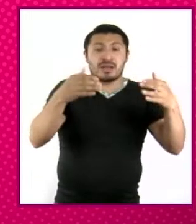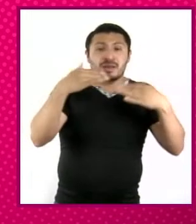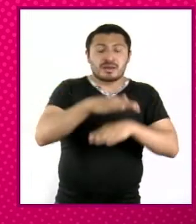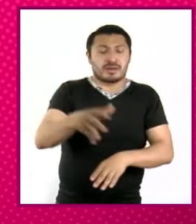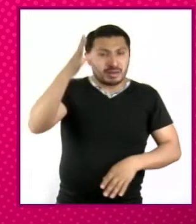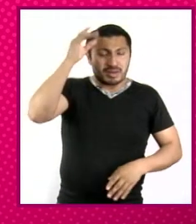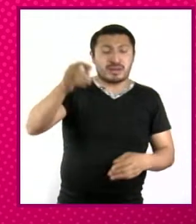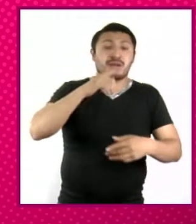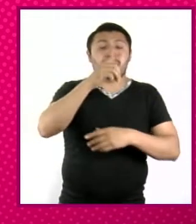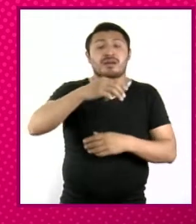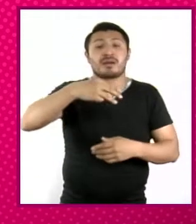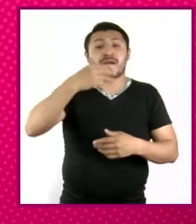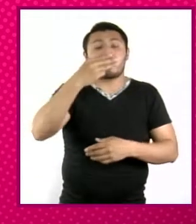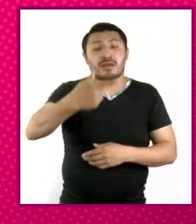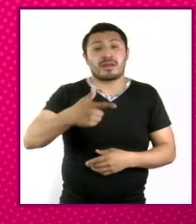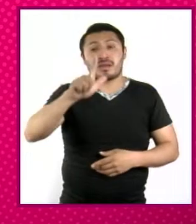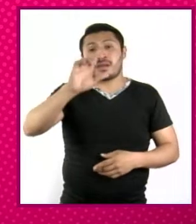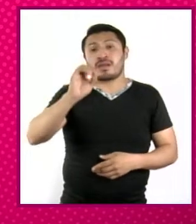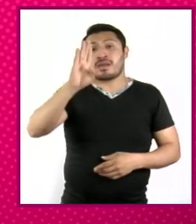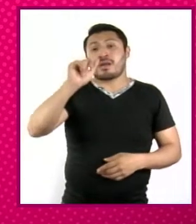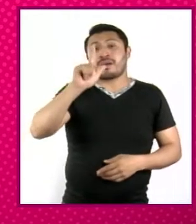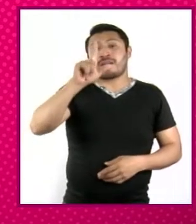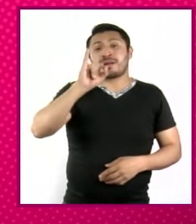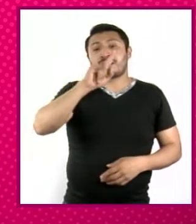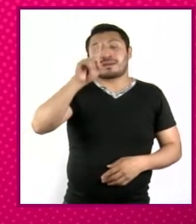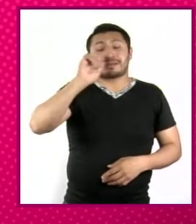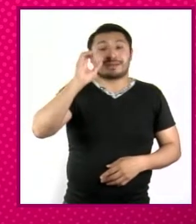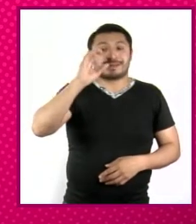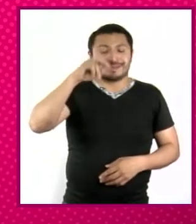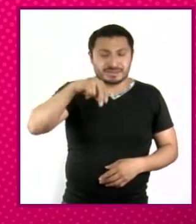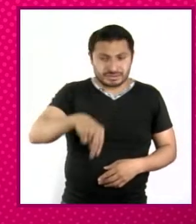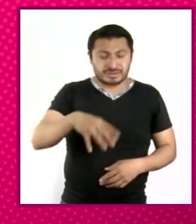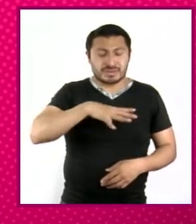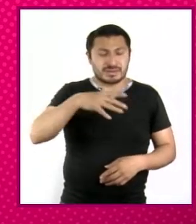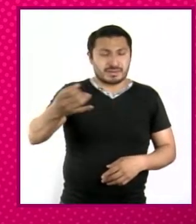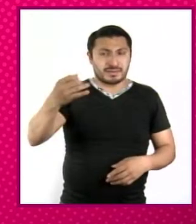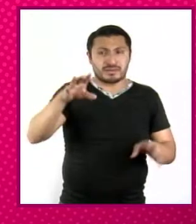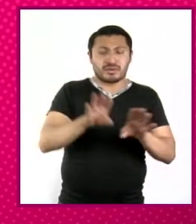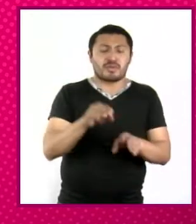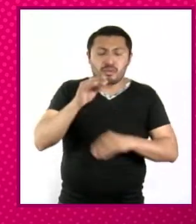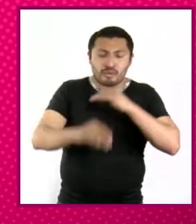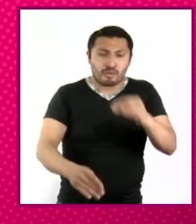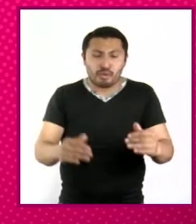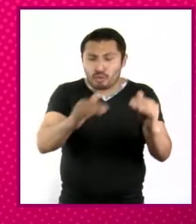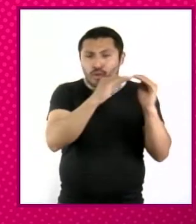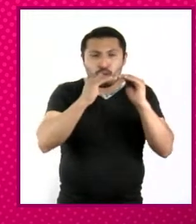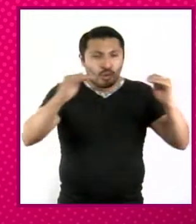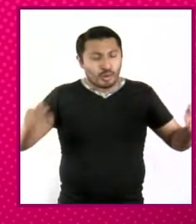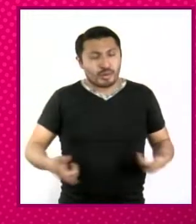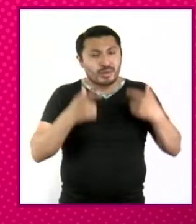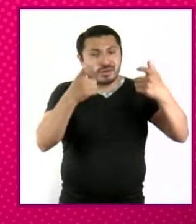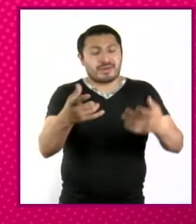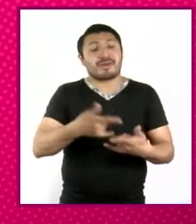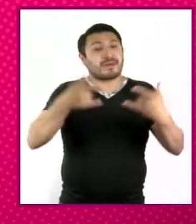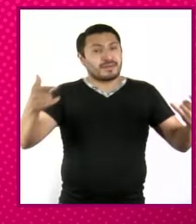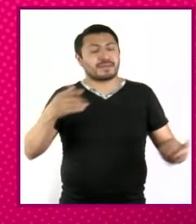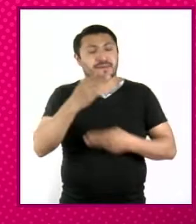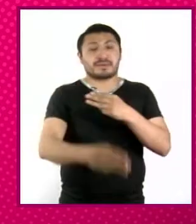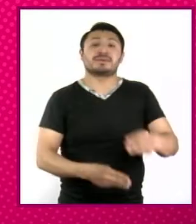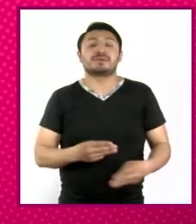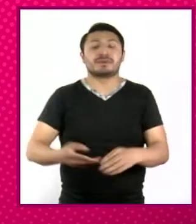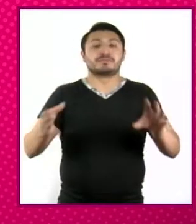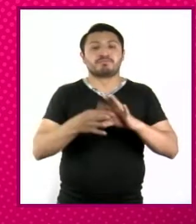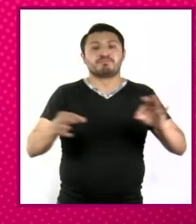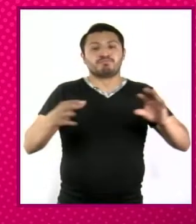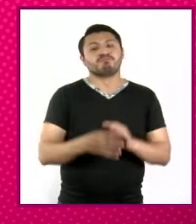globalización se refiere a estos procesos de estandarización de los procesos económicos, de entrada la historia global nos habla de